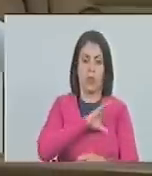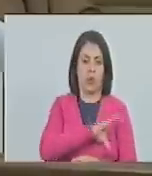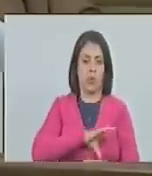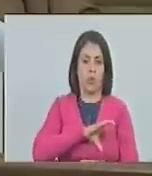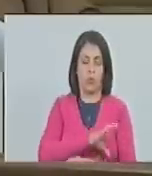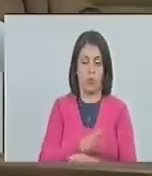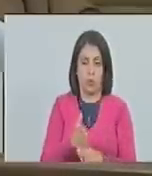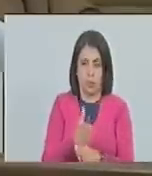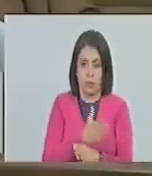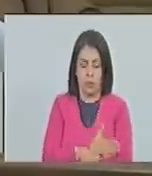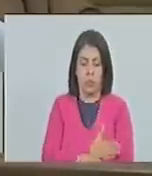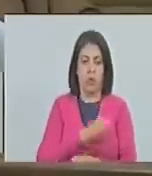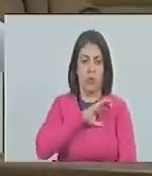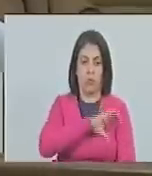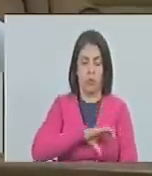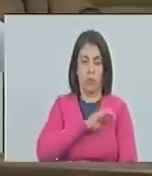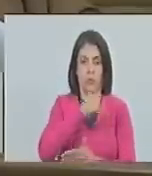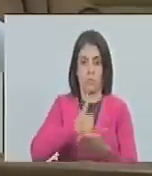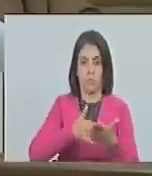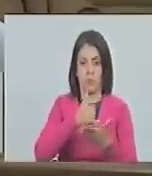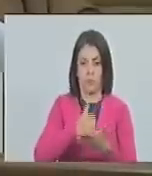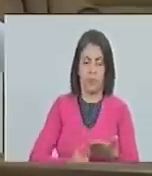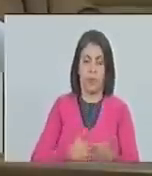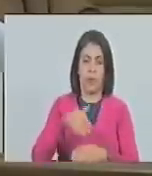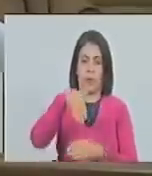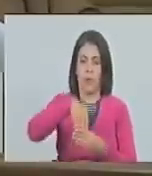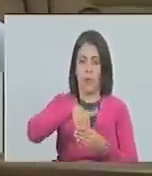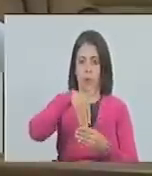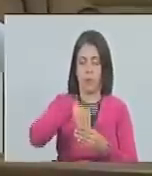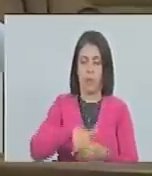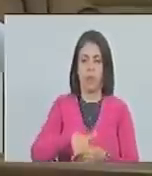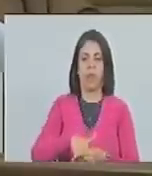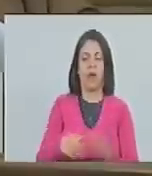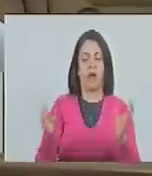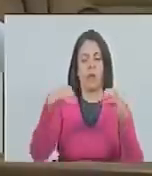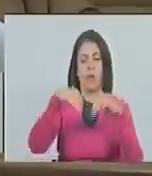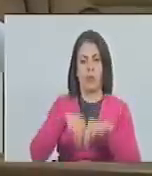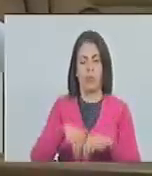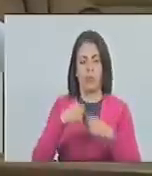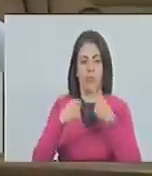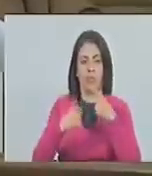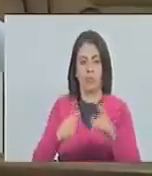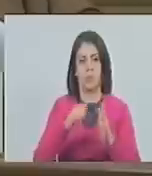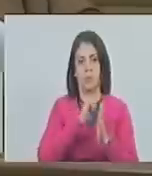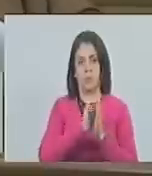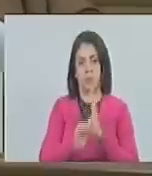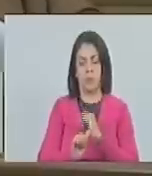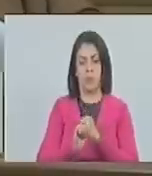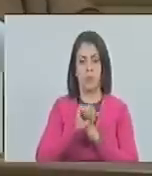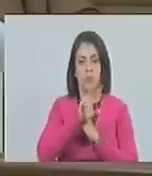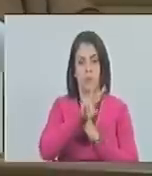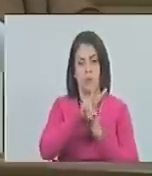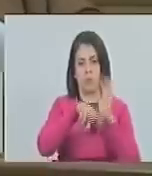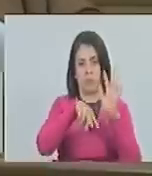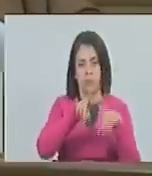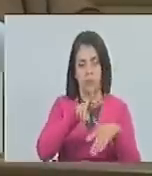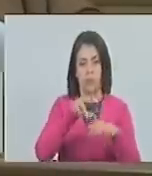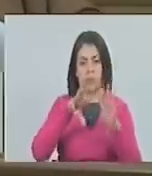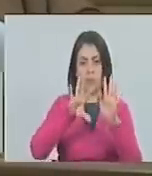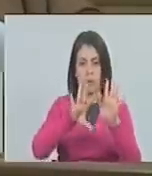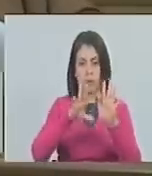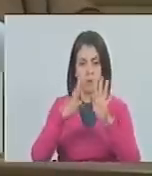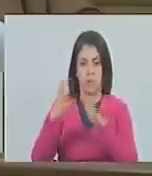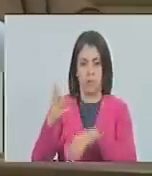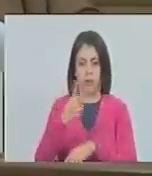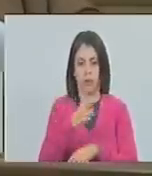Comisión Preliminar del Comité de Postulaciones Electorales de conformidad con lo establecido en los artículos 12,